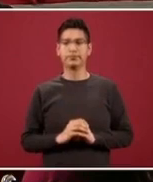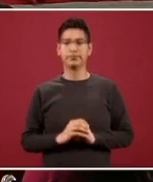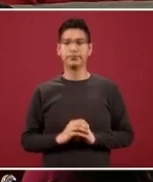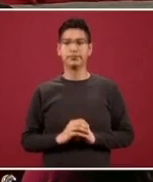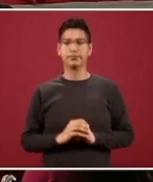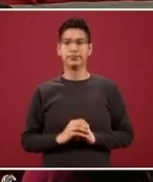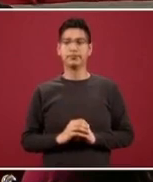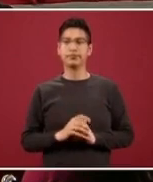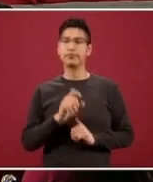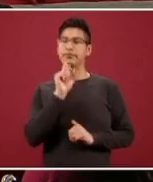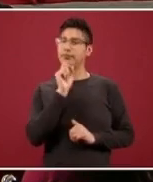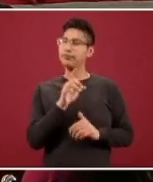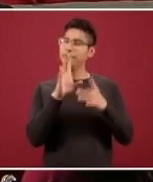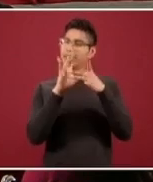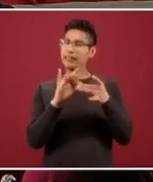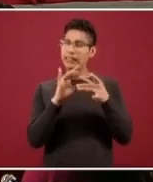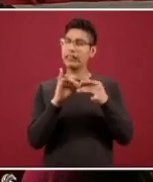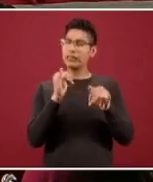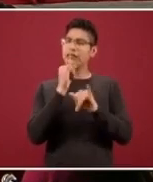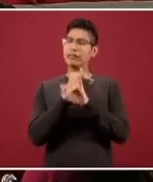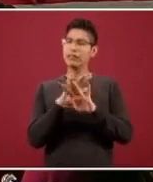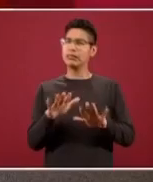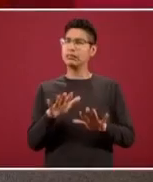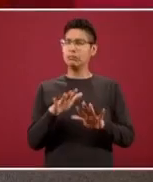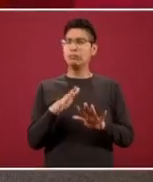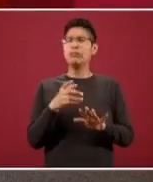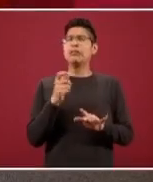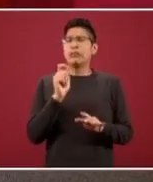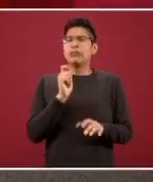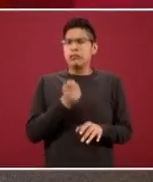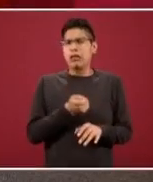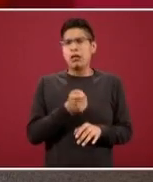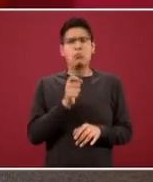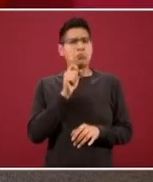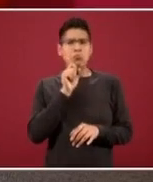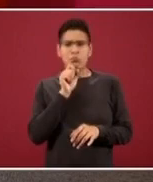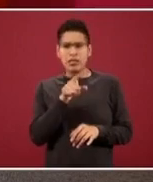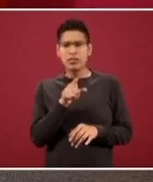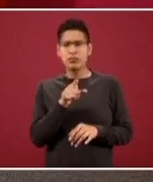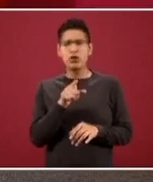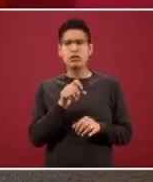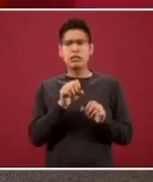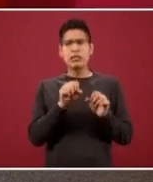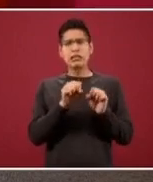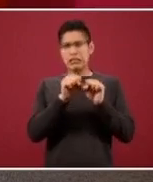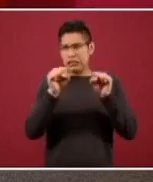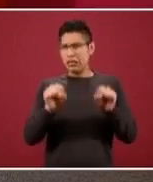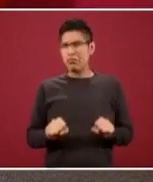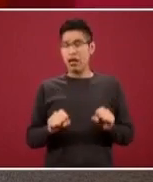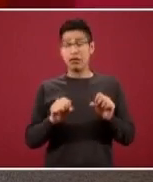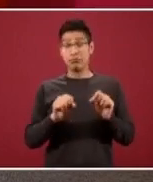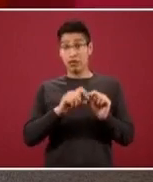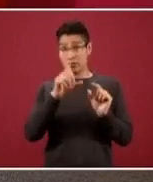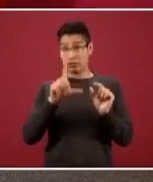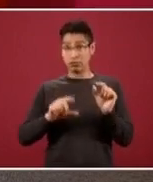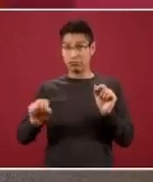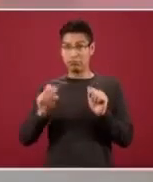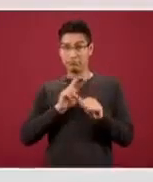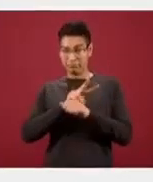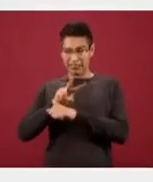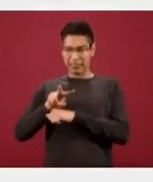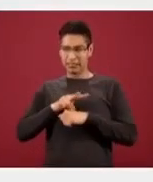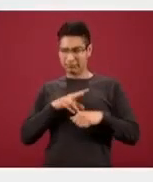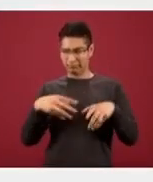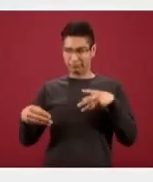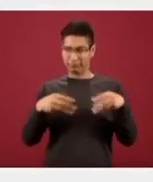Gracias. Comentarles que toda esta información fluye a través de nuestro Sistema Nacional de Vigilancia Epidemiológica y